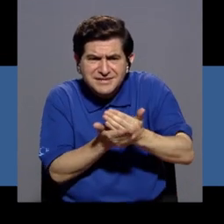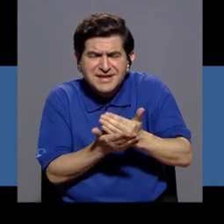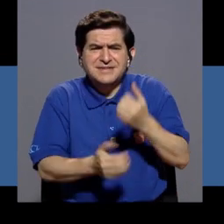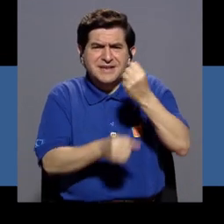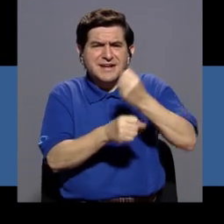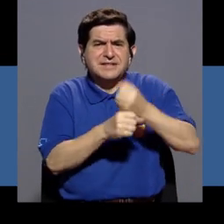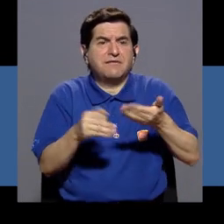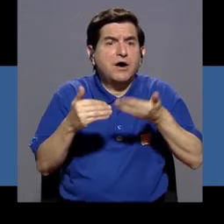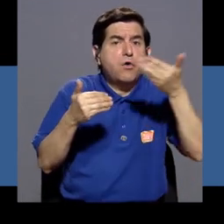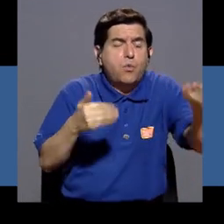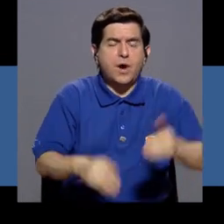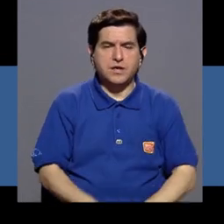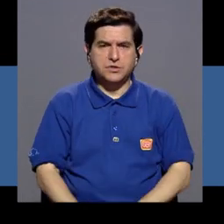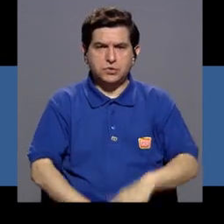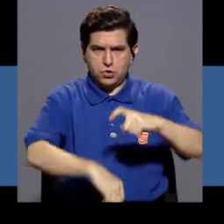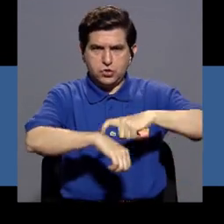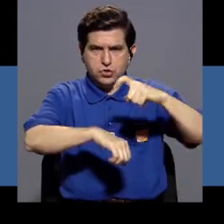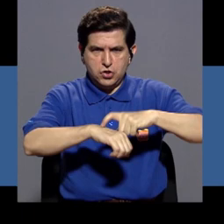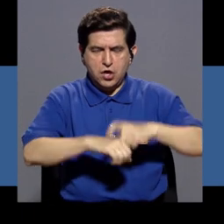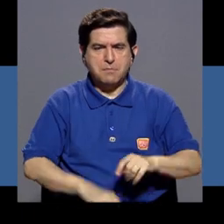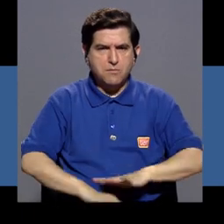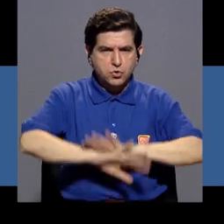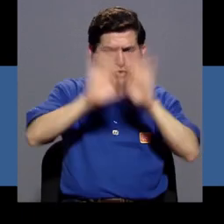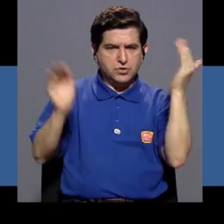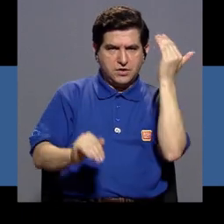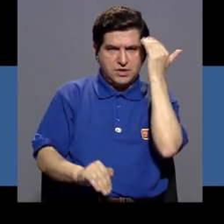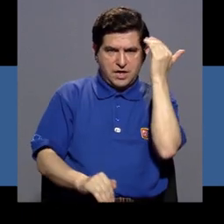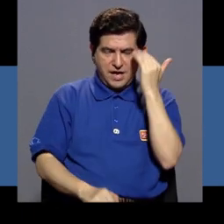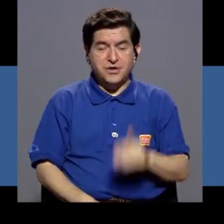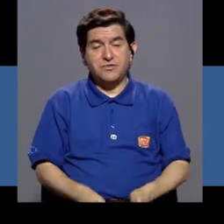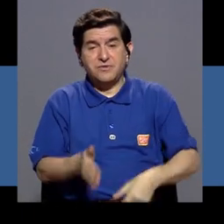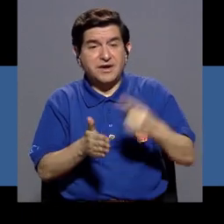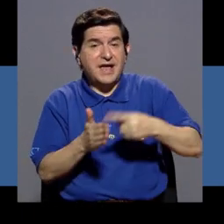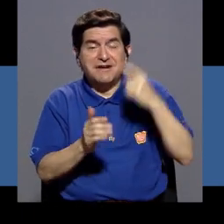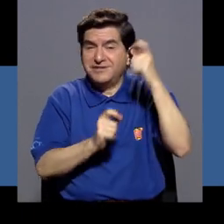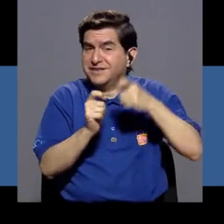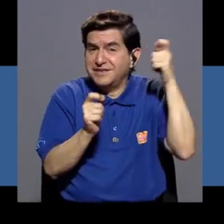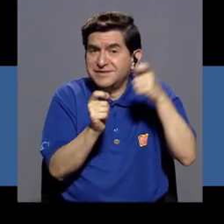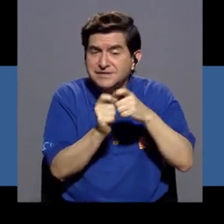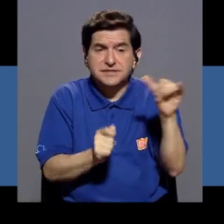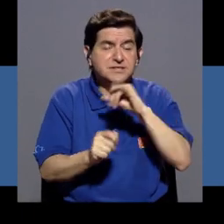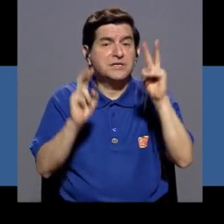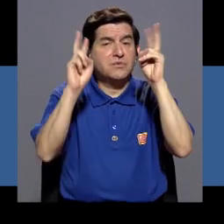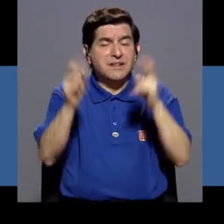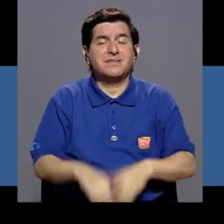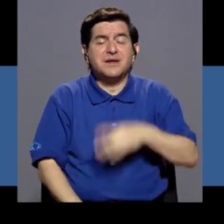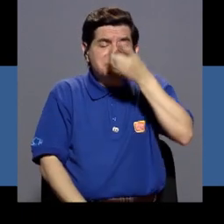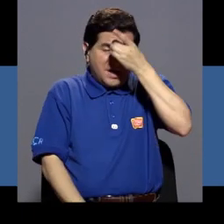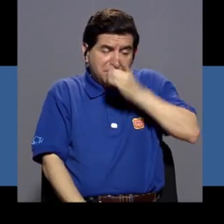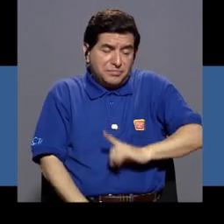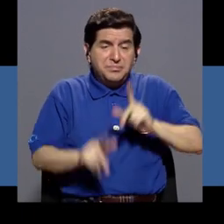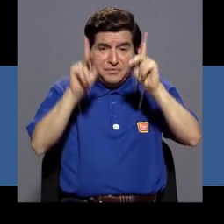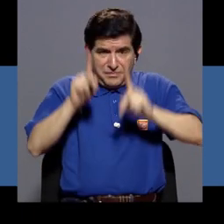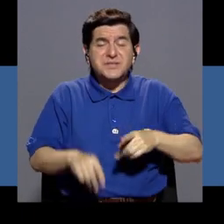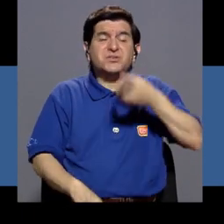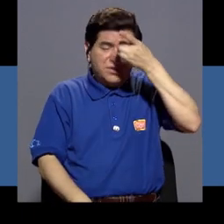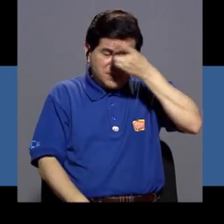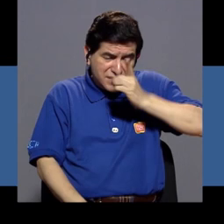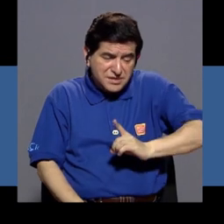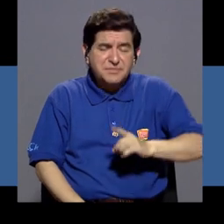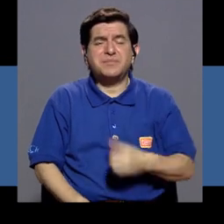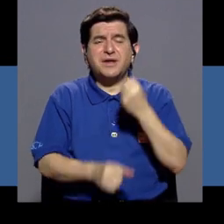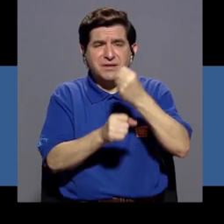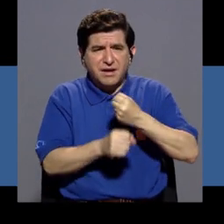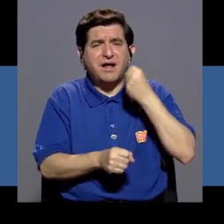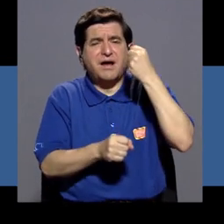trabajar y no tener como claros sus tiempos, manejar esos tiempos medio imprecisos. Y también el tema de la depresión, porque hay gente que se ha deprimido